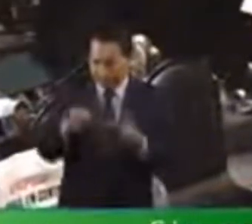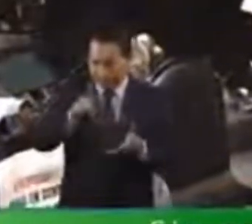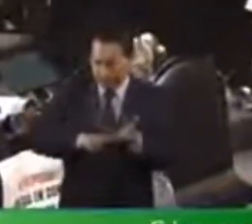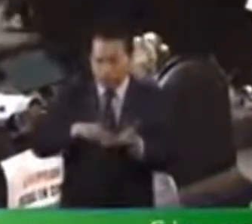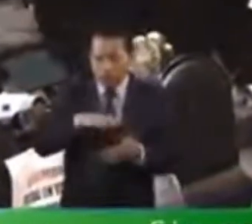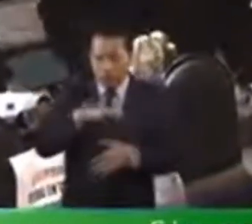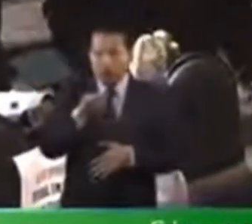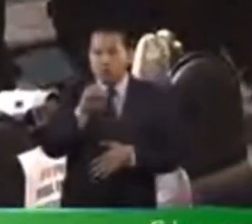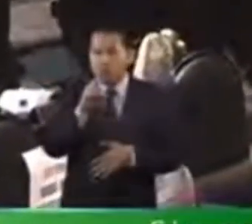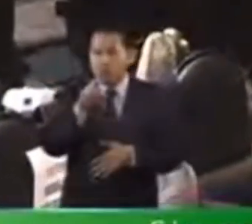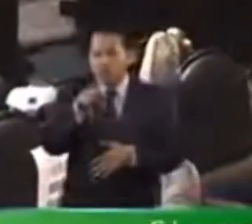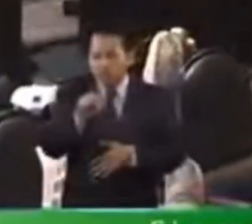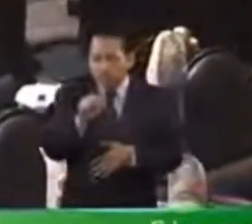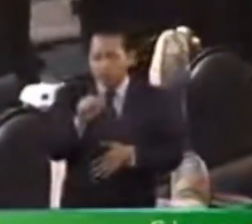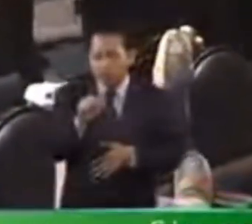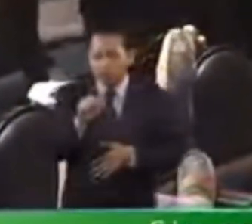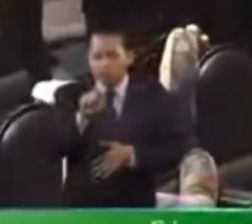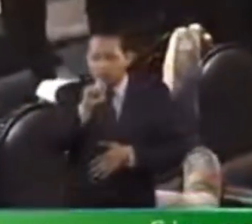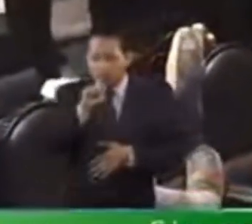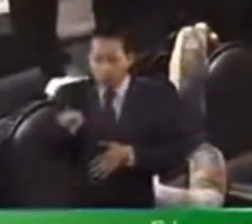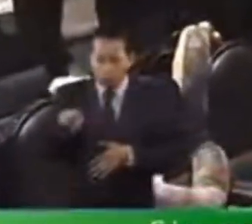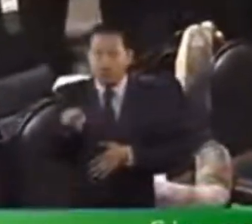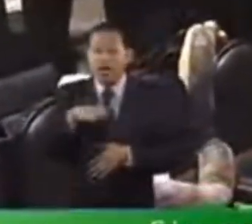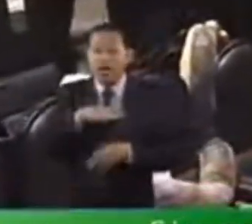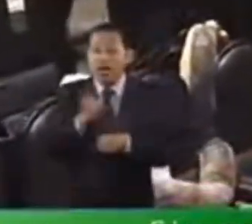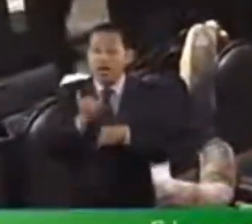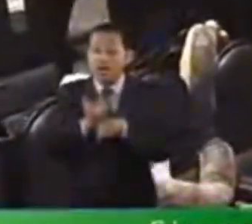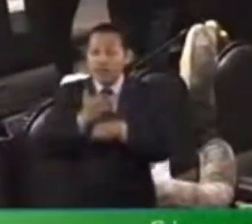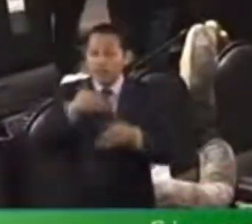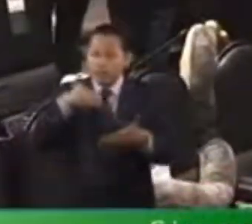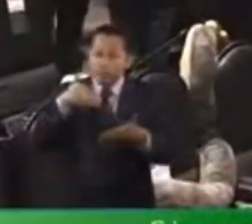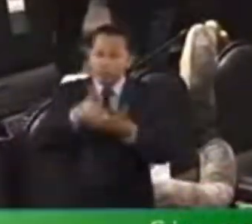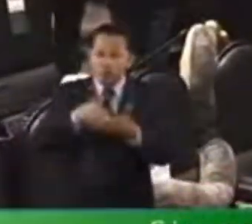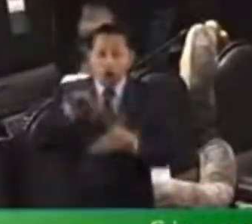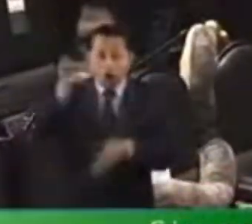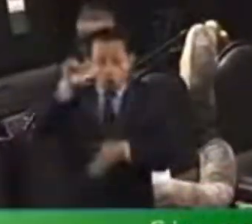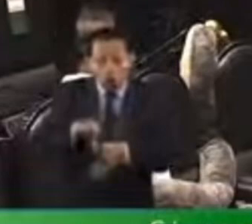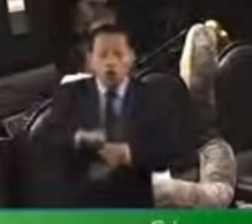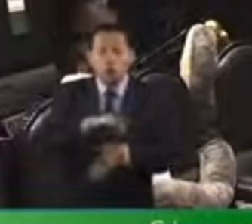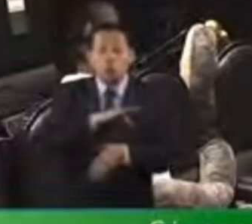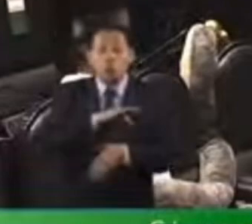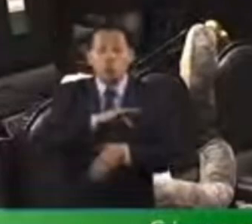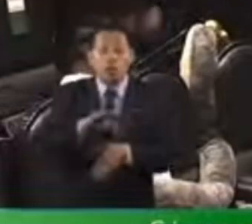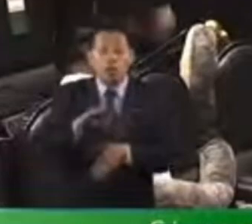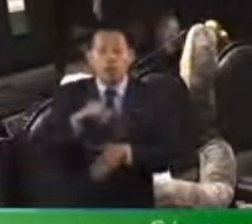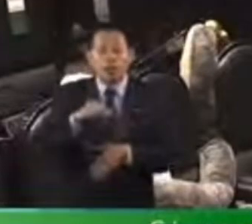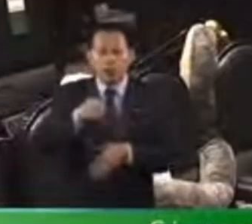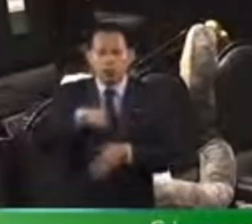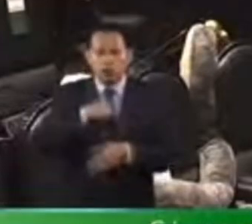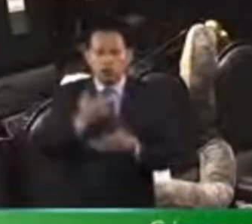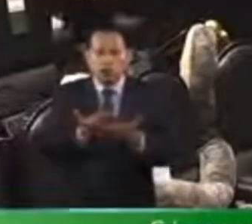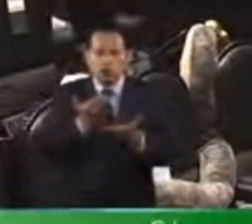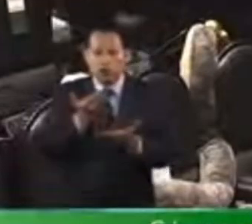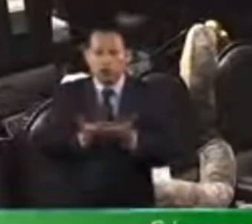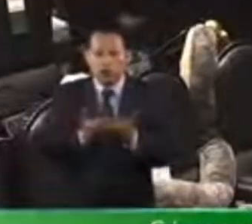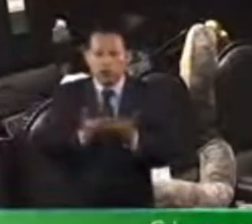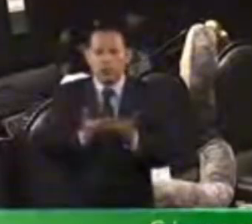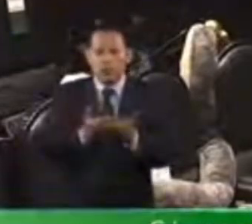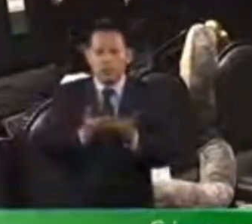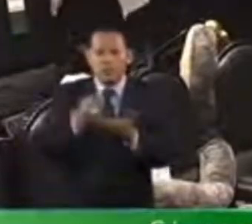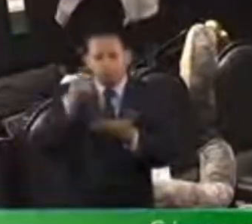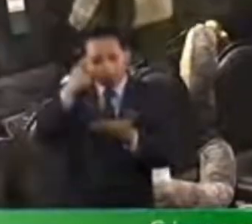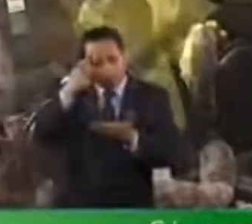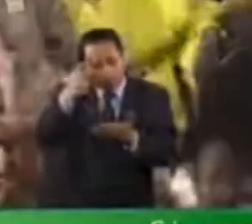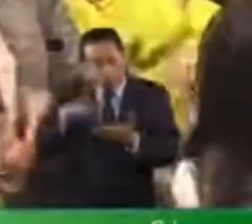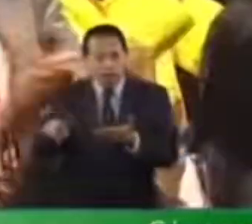Morena. Fueron los que impidieron que hoy subieran nuestras reservas para que les